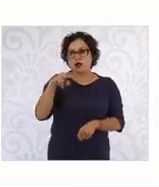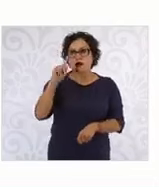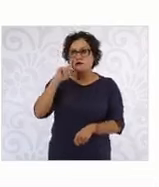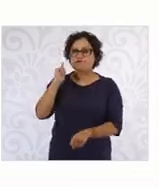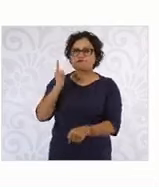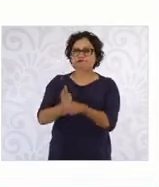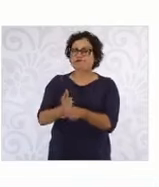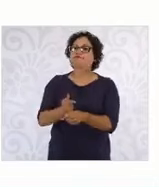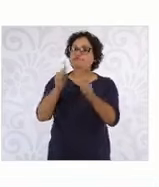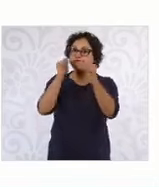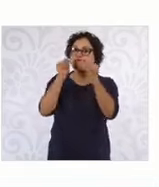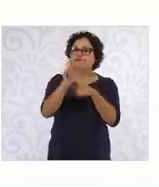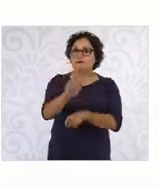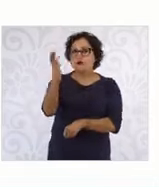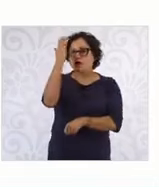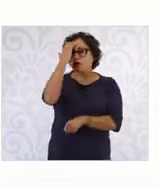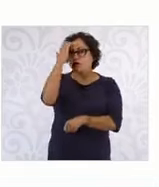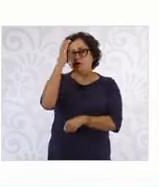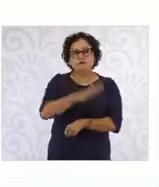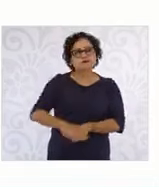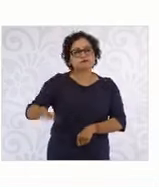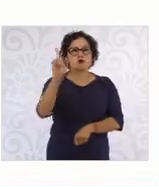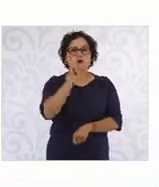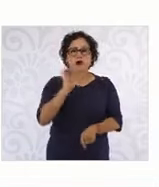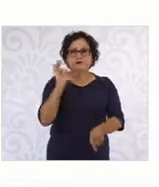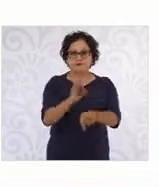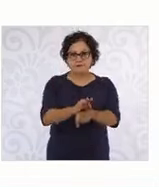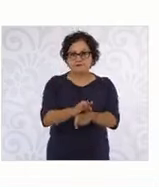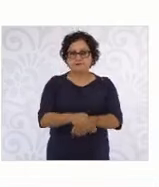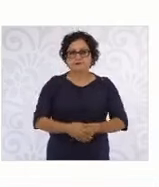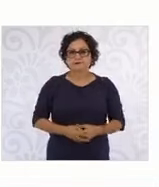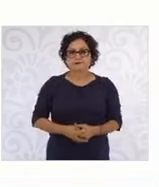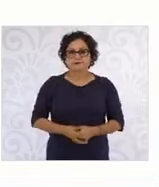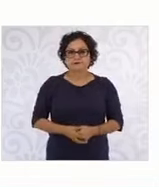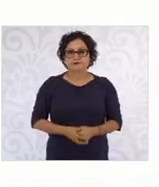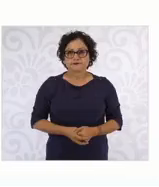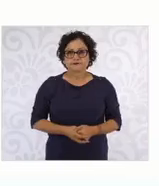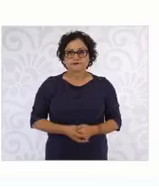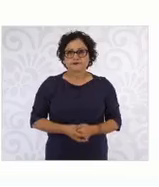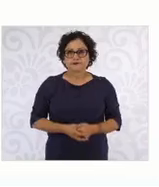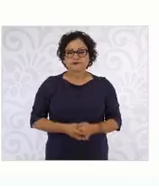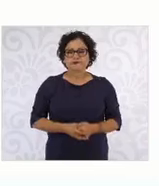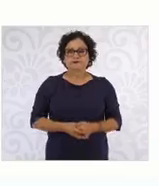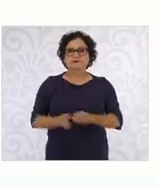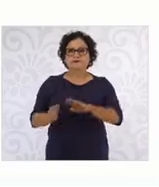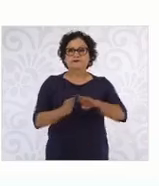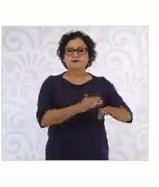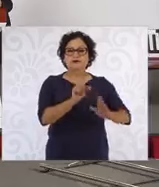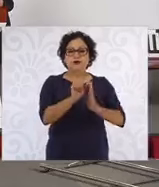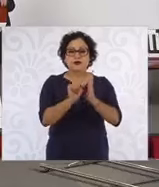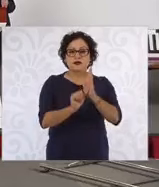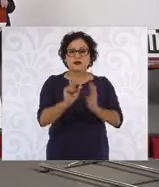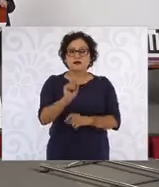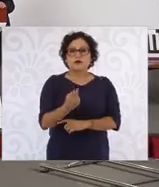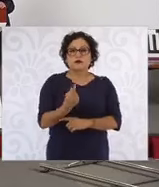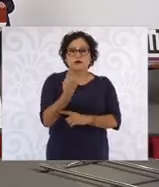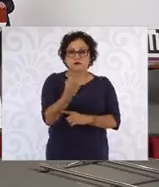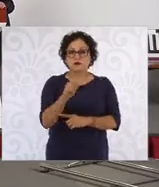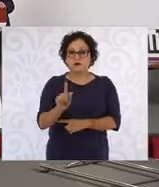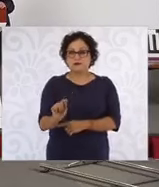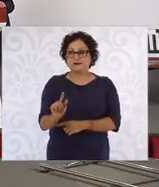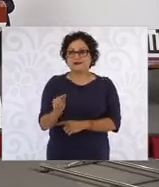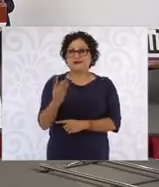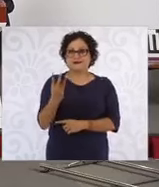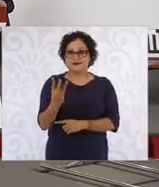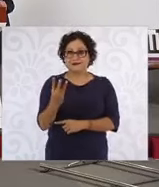las violencias a las mujeres. Adelante. El artículo 21 y 73, donde se